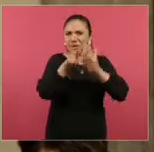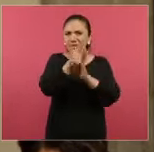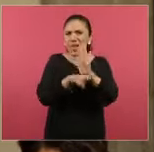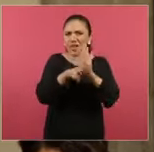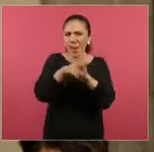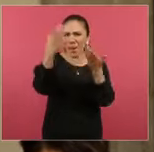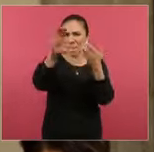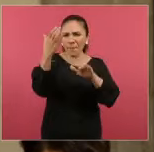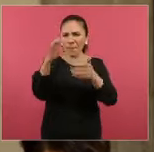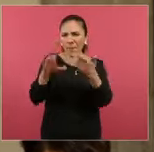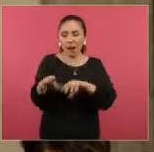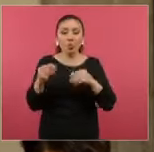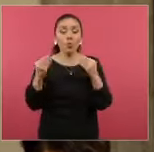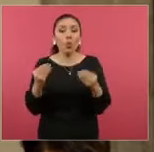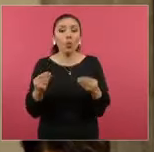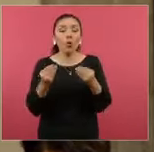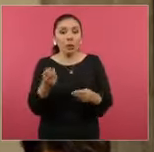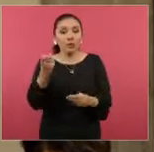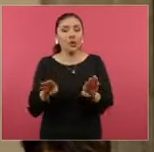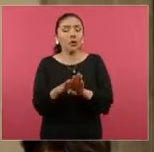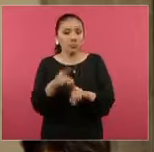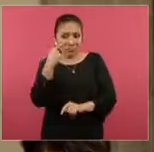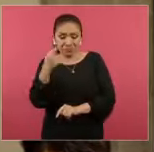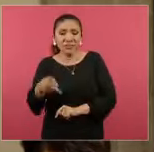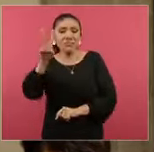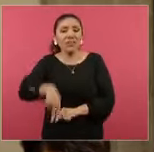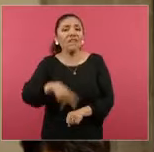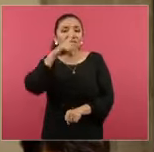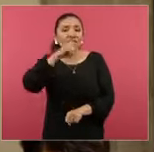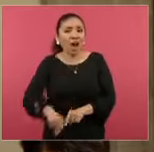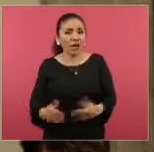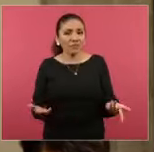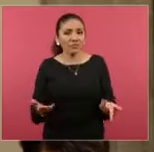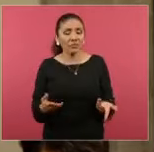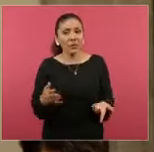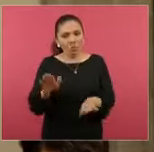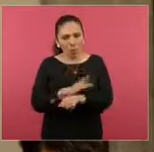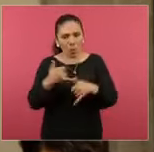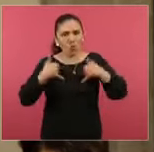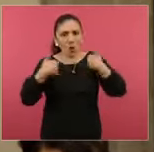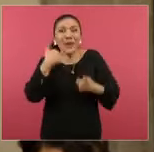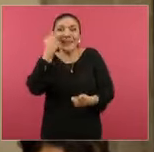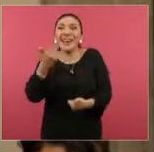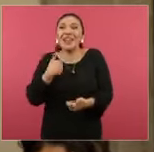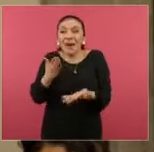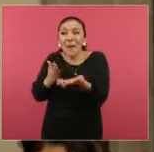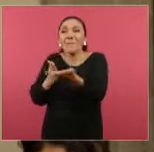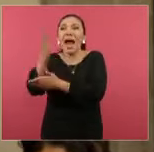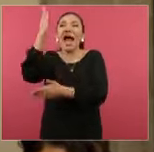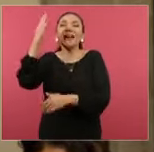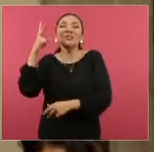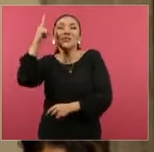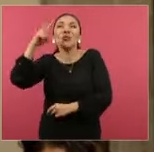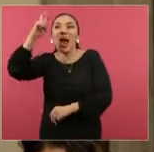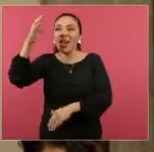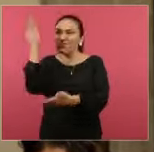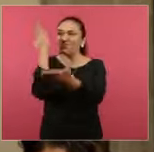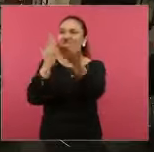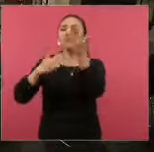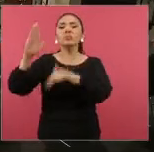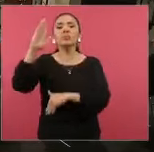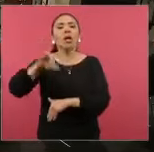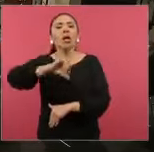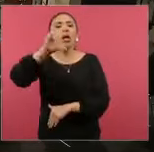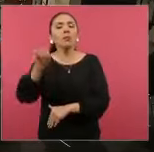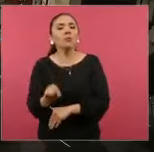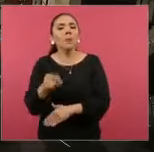se demostraba esta como falla, ¿no? Donde los jóvenes tratan de luchar por llegar a un lugar y a la mera hora